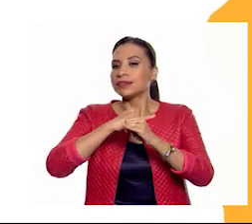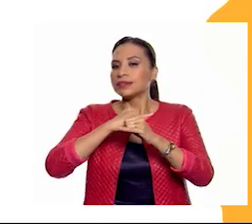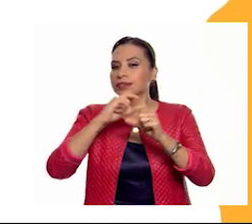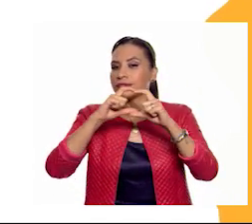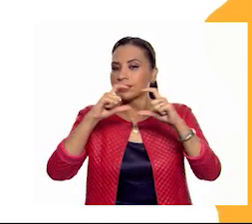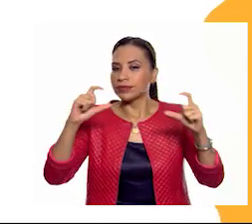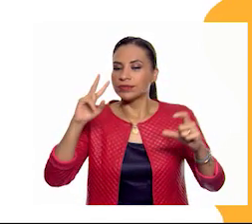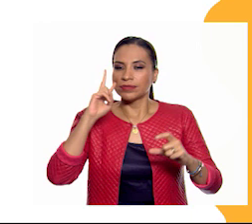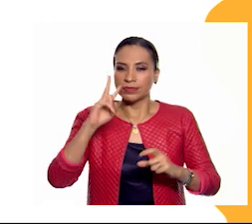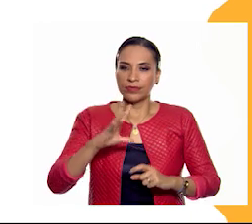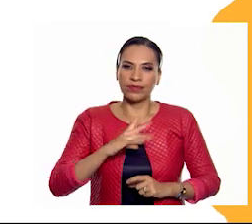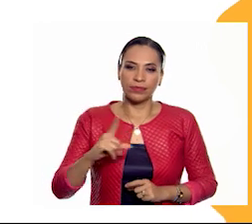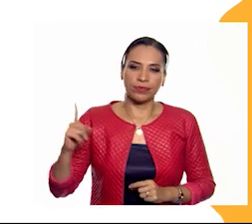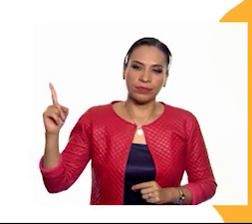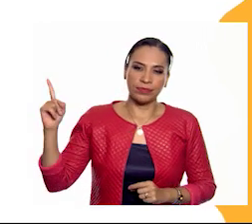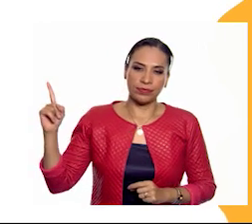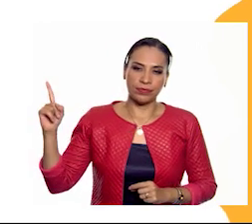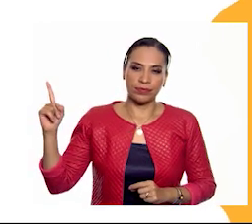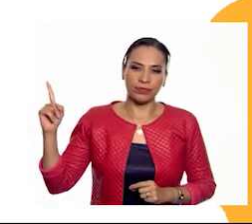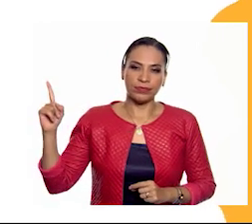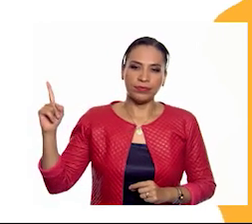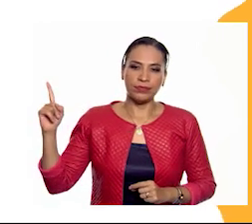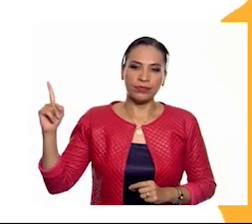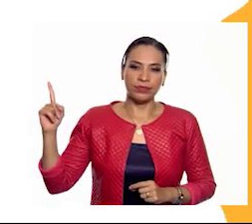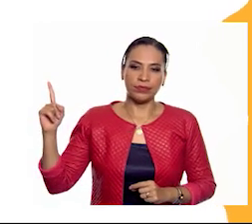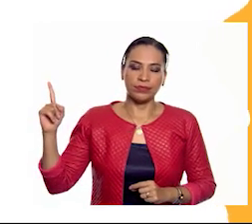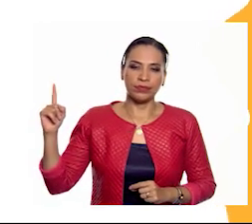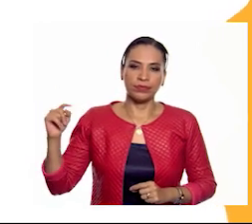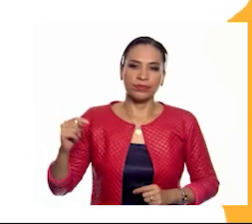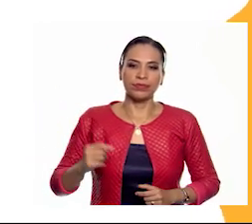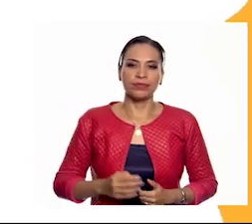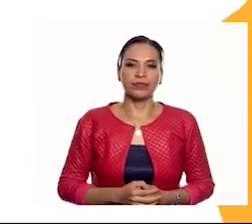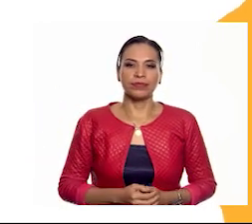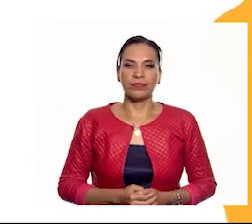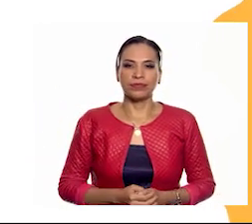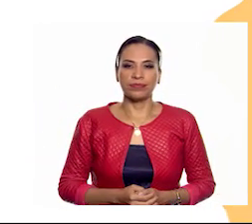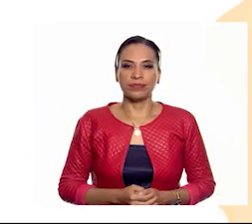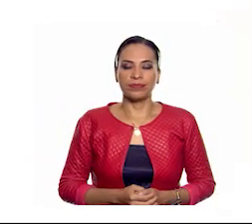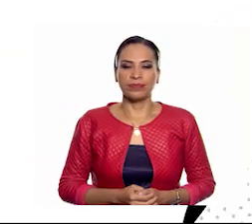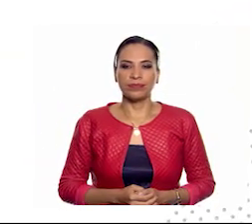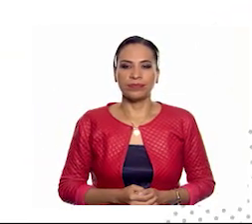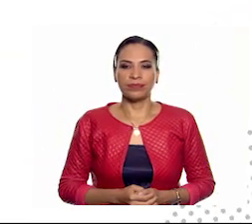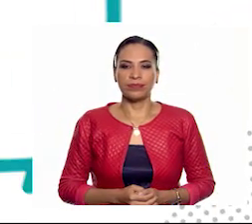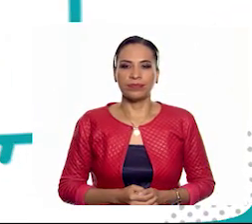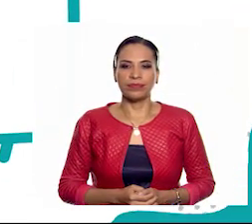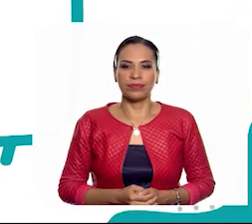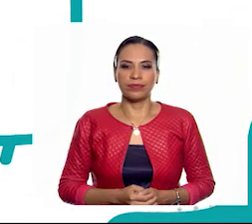siguiente liga: aprendeencasa.sep.gob.mx.